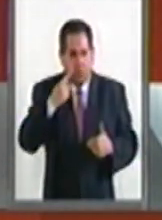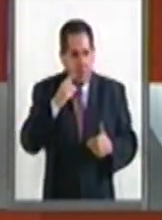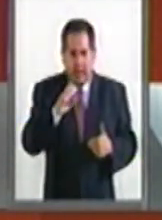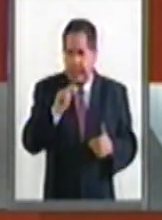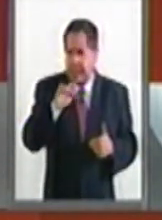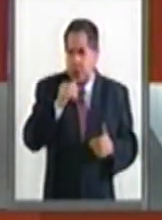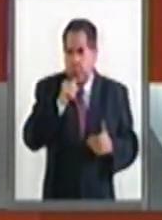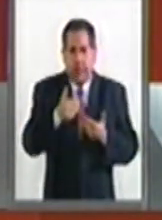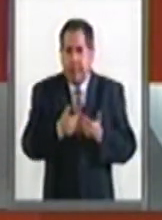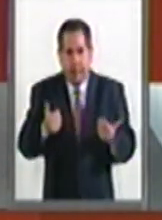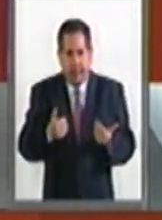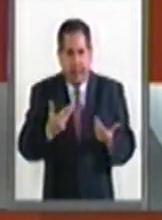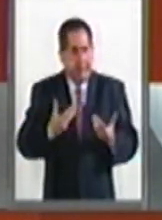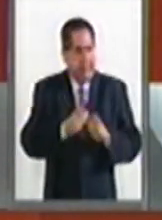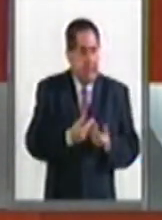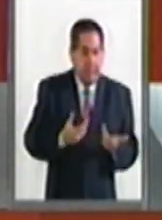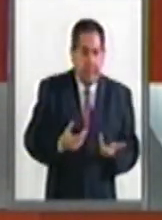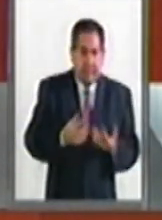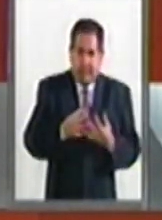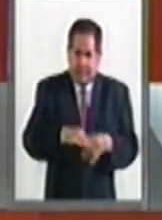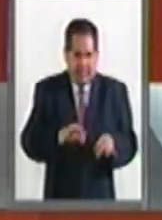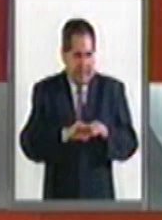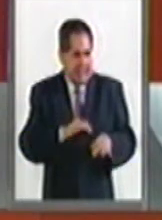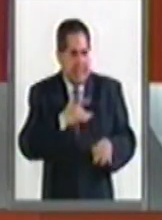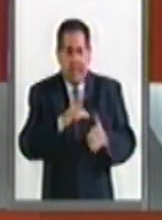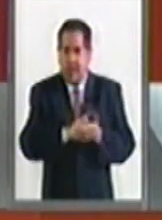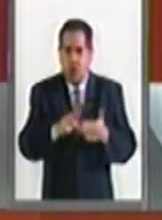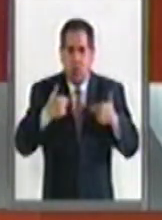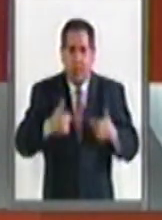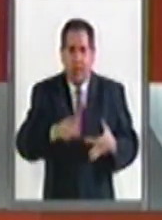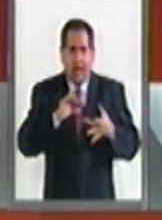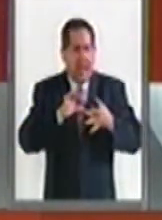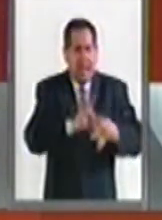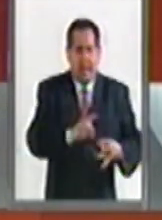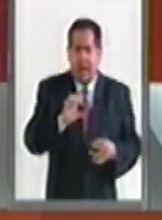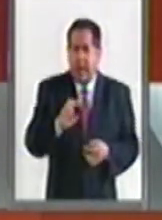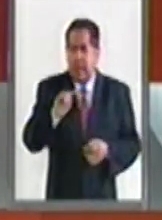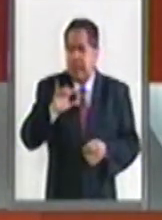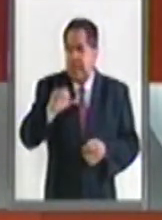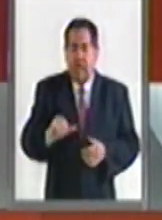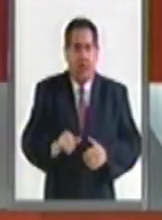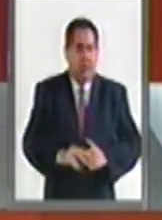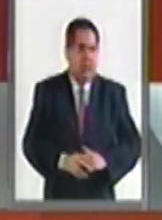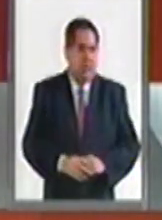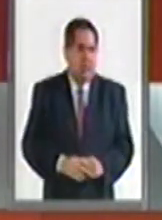ética. La sustancia íntima de los derechos humanos es la ética.